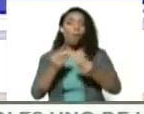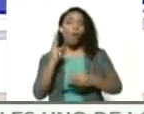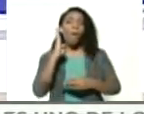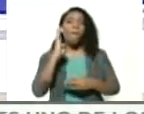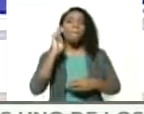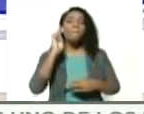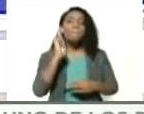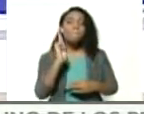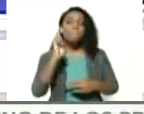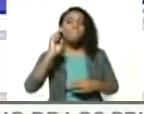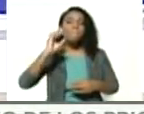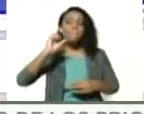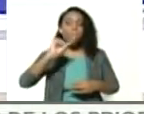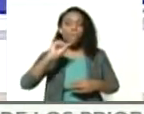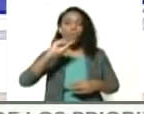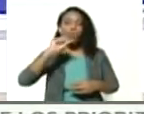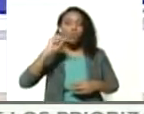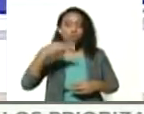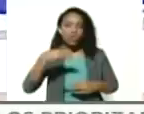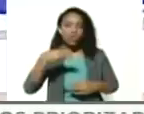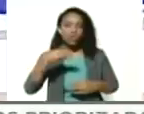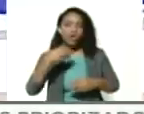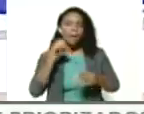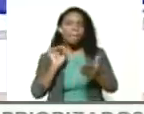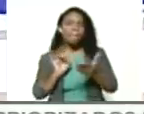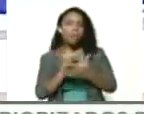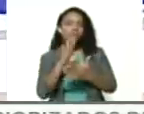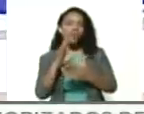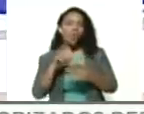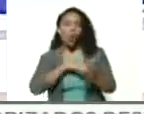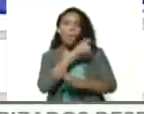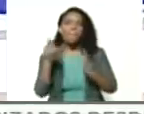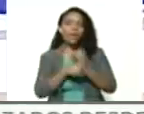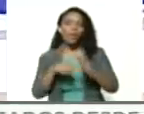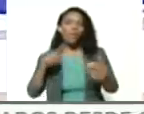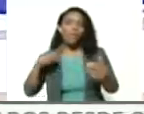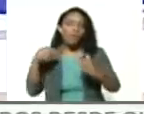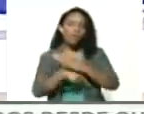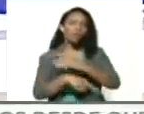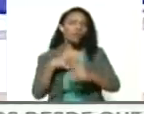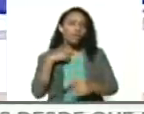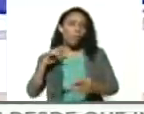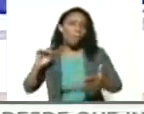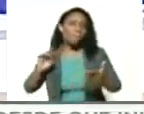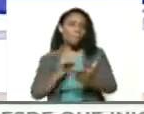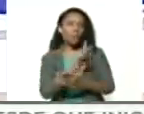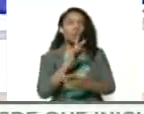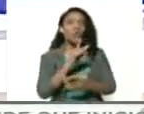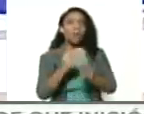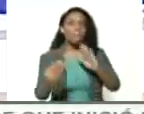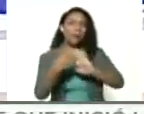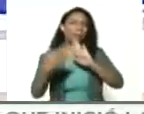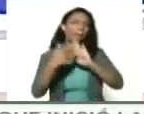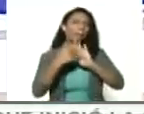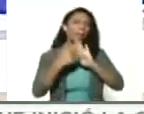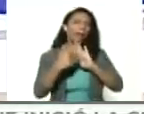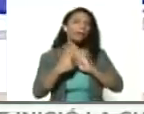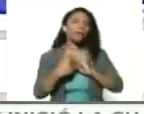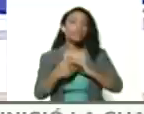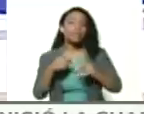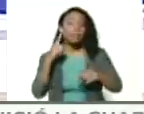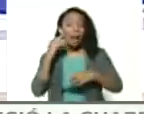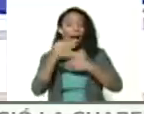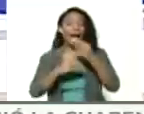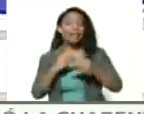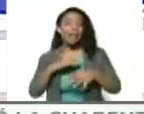con todo para sacar a Chávez, Donald Trump nos tiró con todo, compadre, para